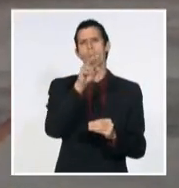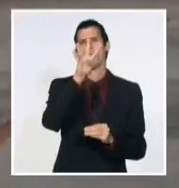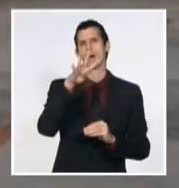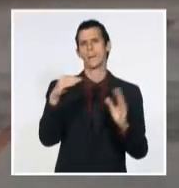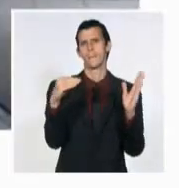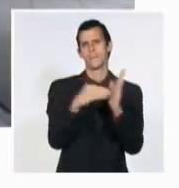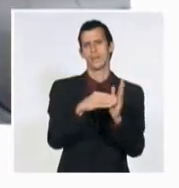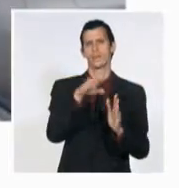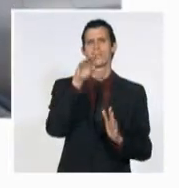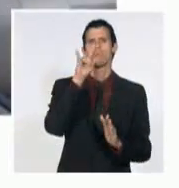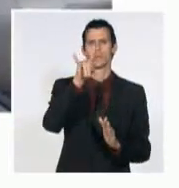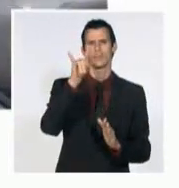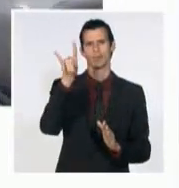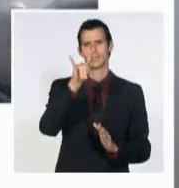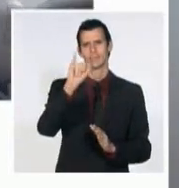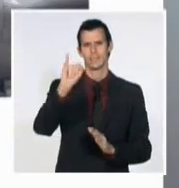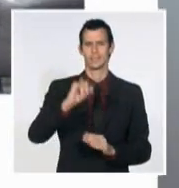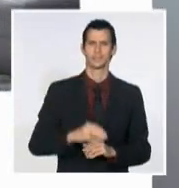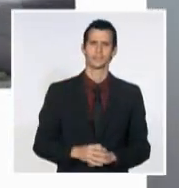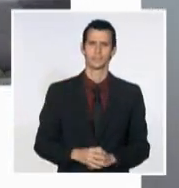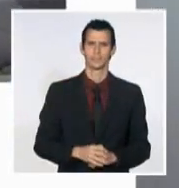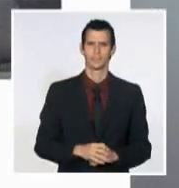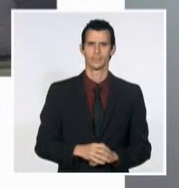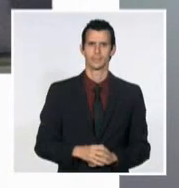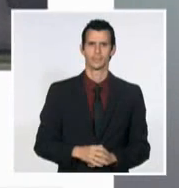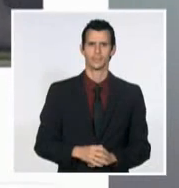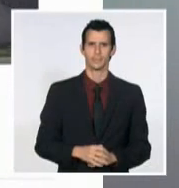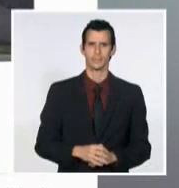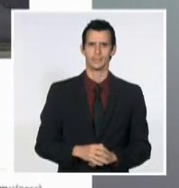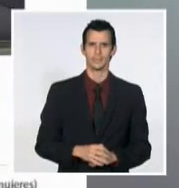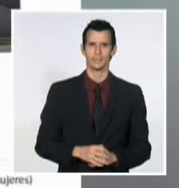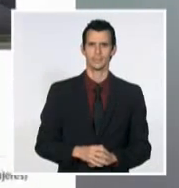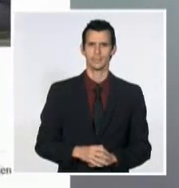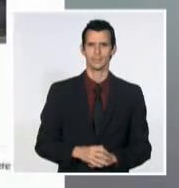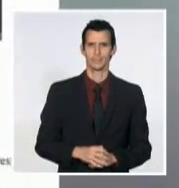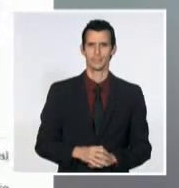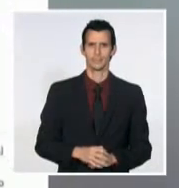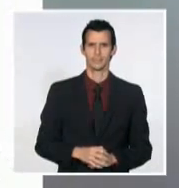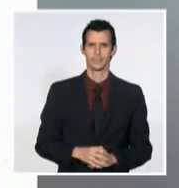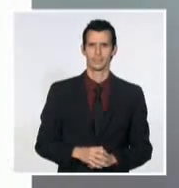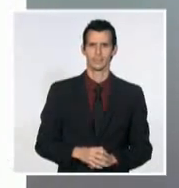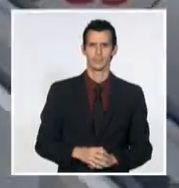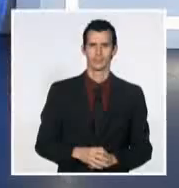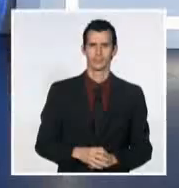4.996 migrantes irregulares desde diferentes puntos de la región.